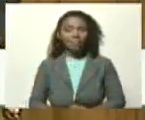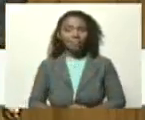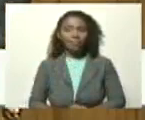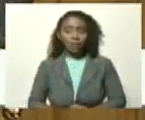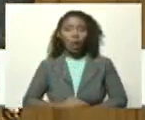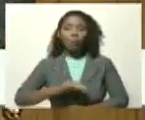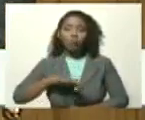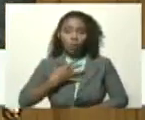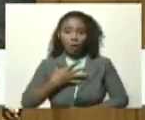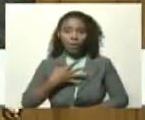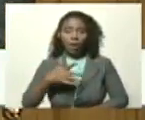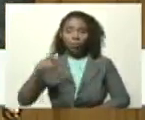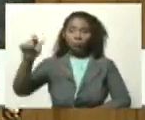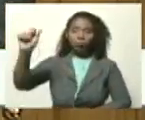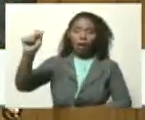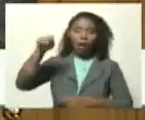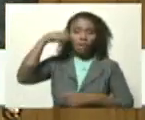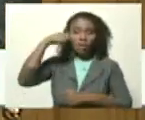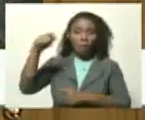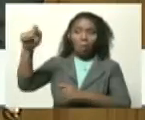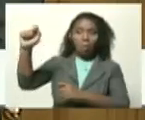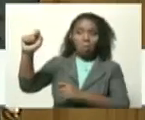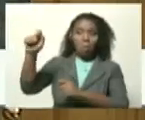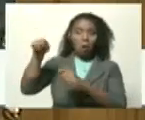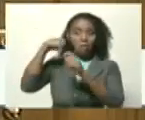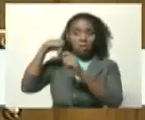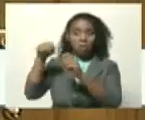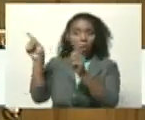Pueden grabar un videito, guardar un videito.